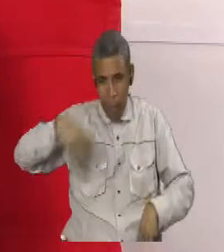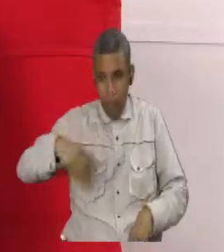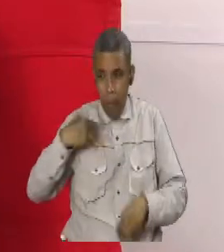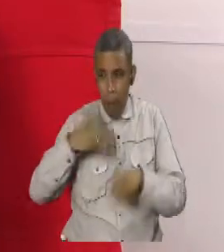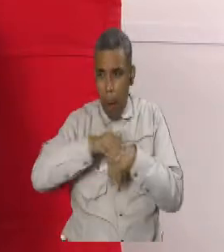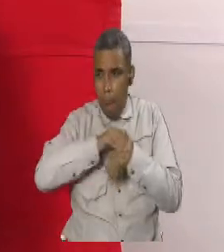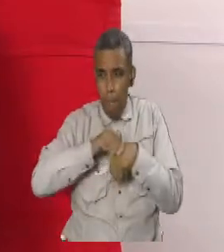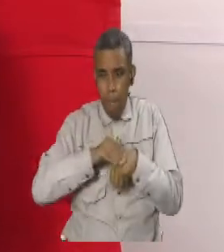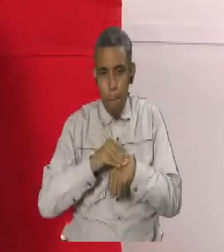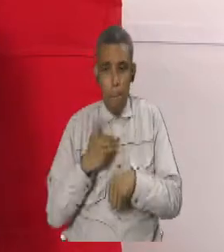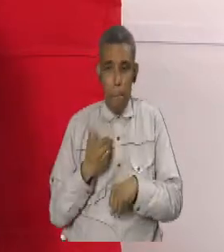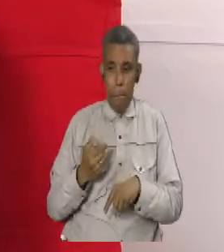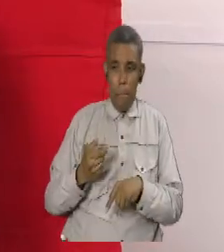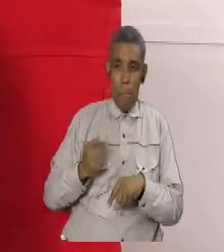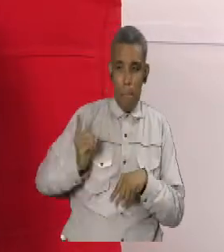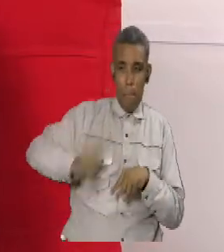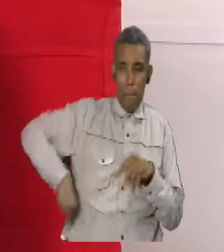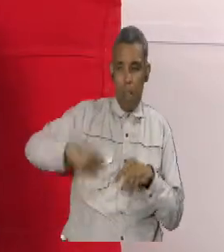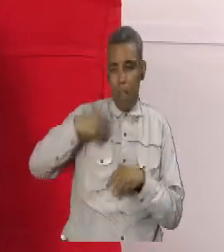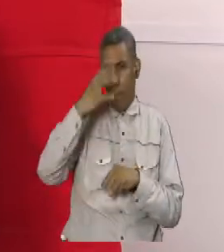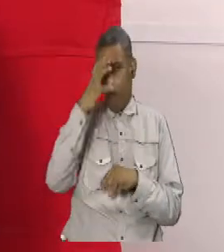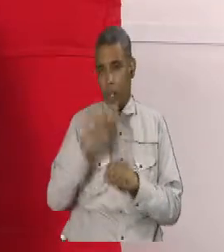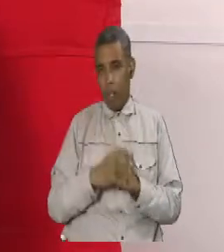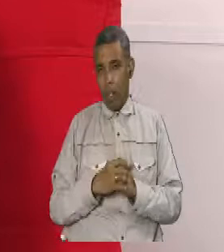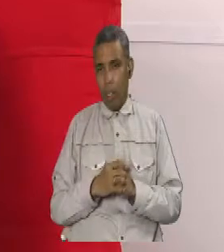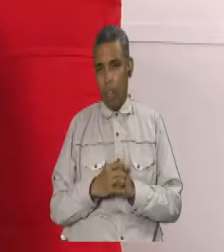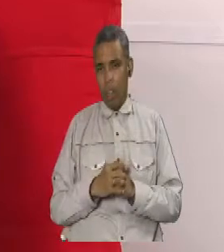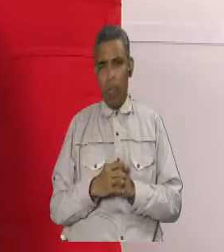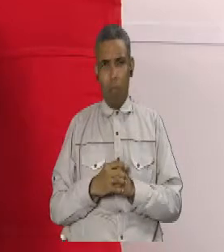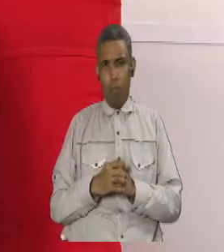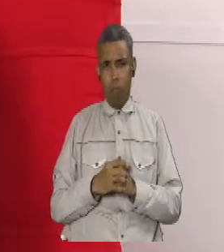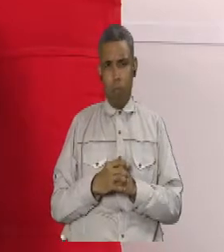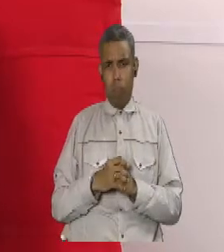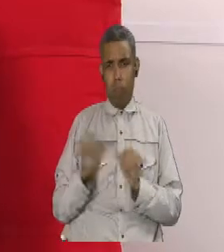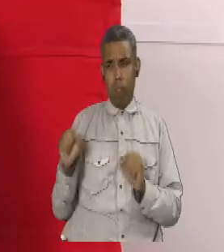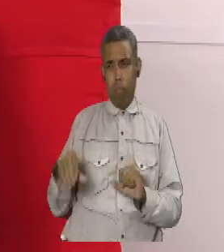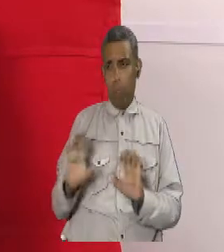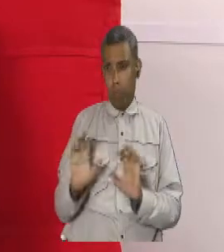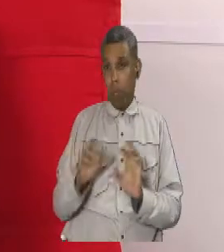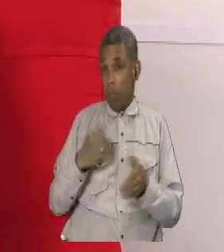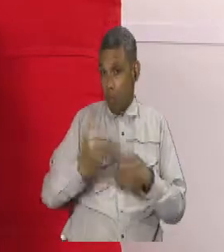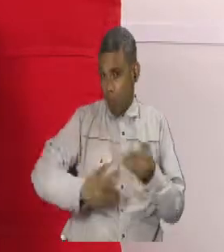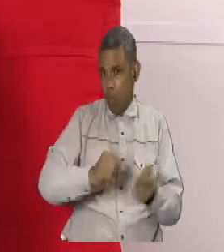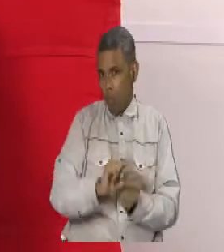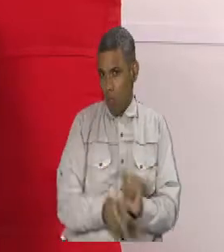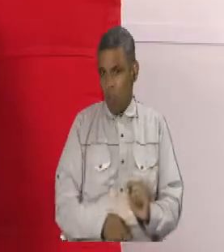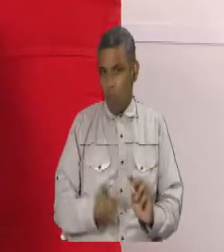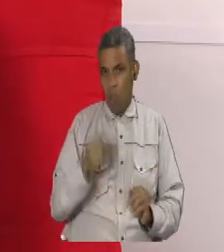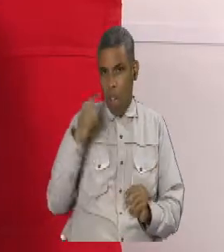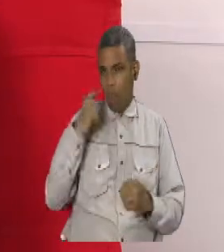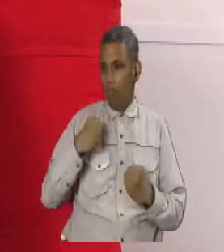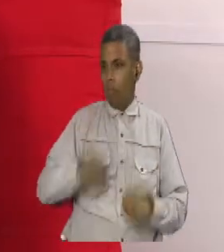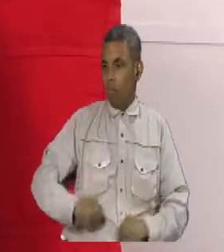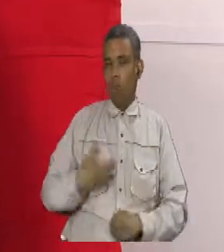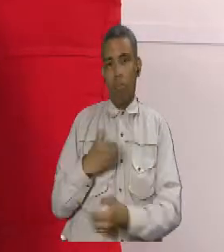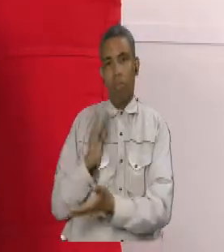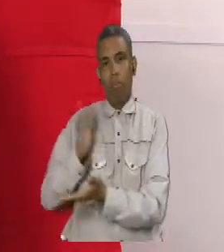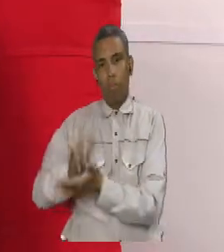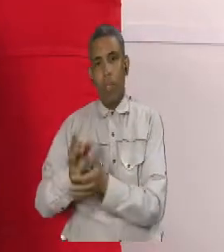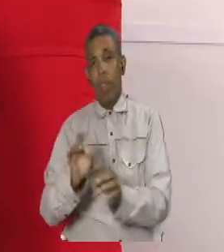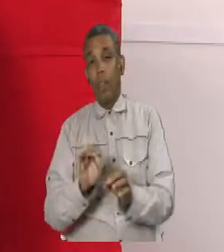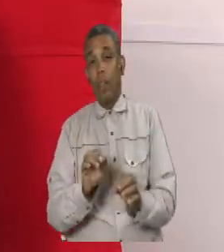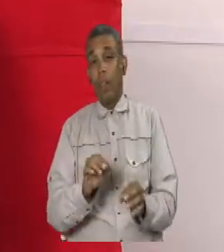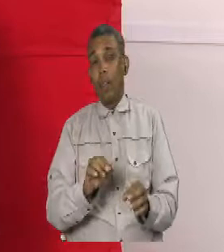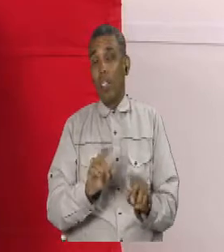mujer siente el miedo a pérdida de cabello, a su alopecia, a la calvicie, porque estéticamente no se ve bien,